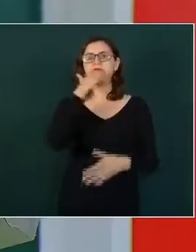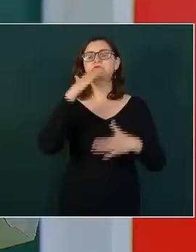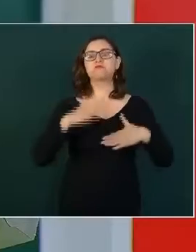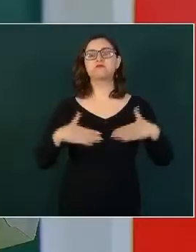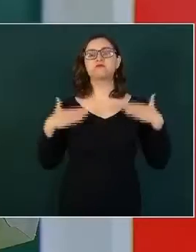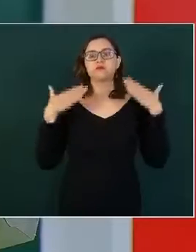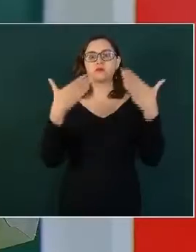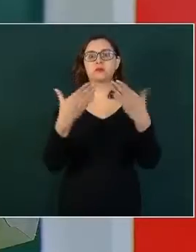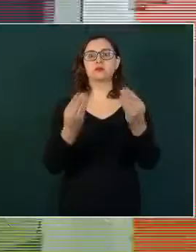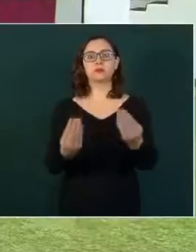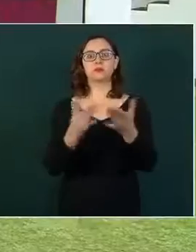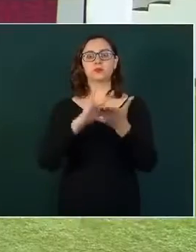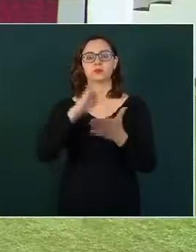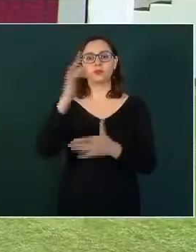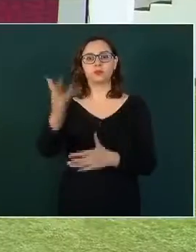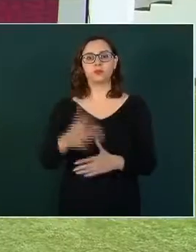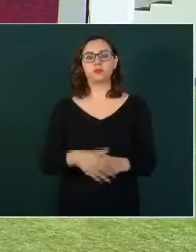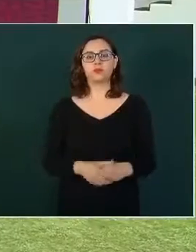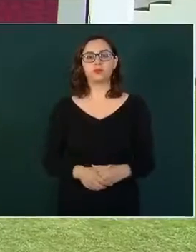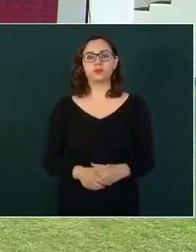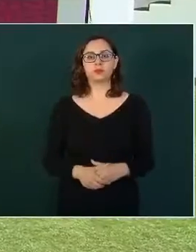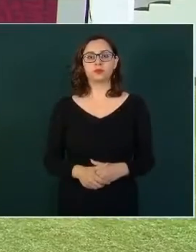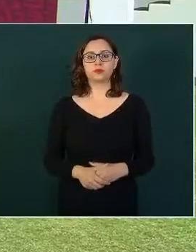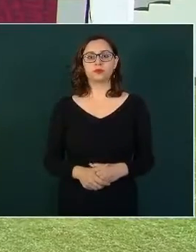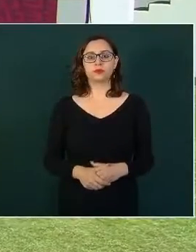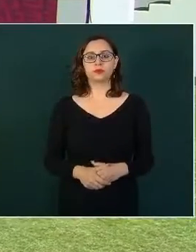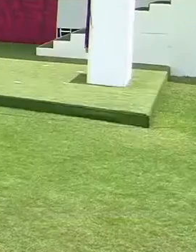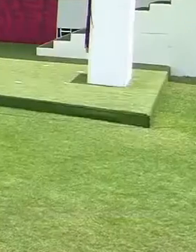confiables. Muchas gracias.